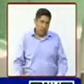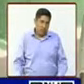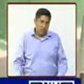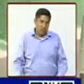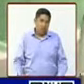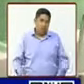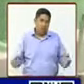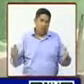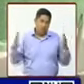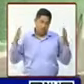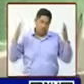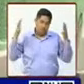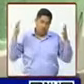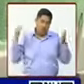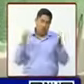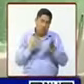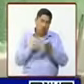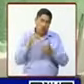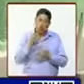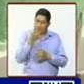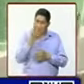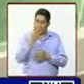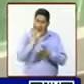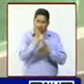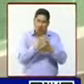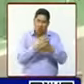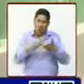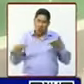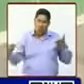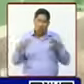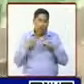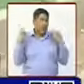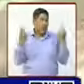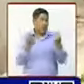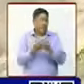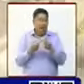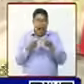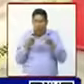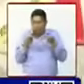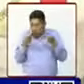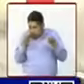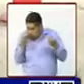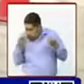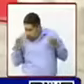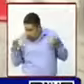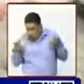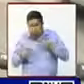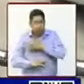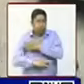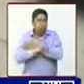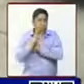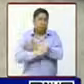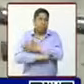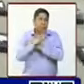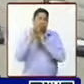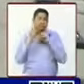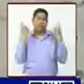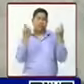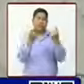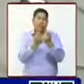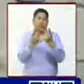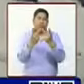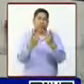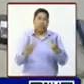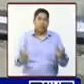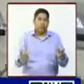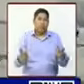Duro golpe al narcotráfico en el departamento de Chuquisaca en un operativo que se realizó justamente en la frontera con el departamento de